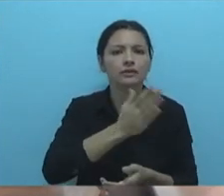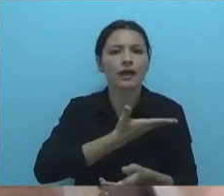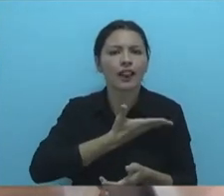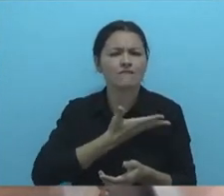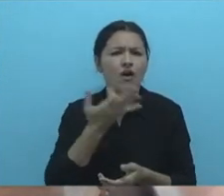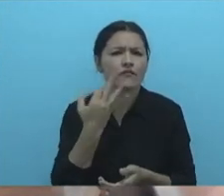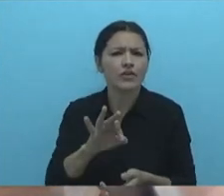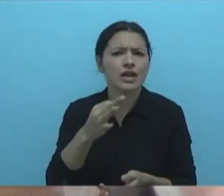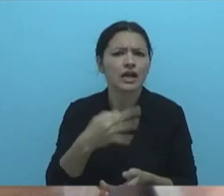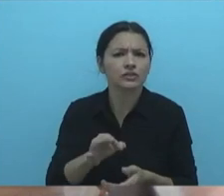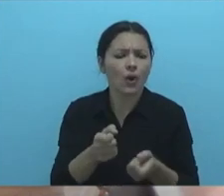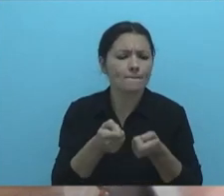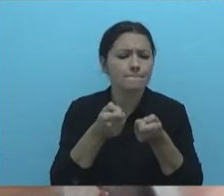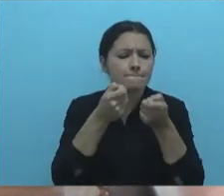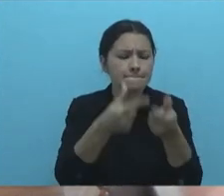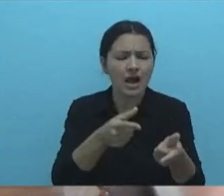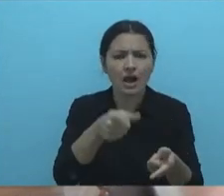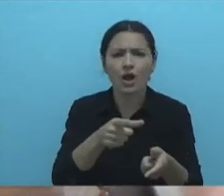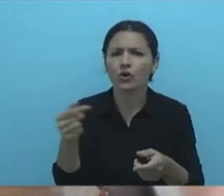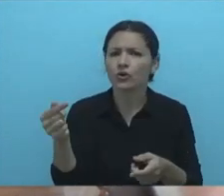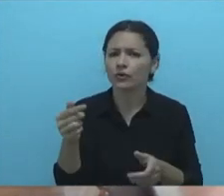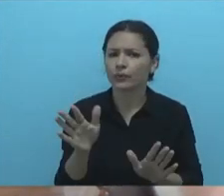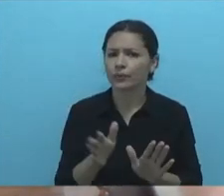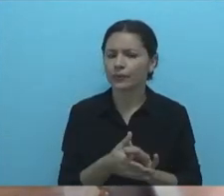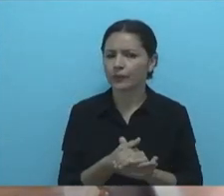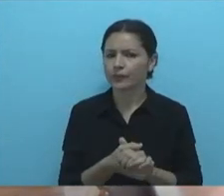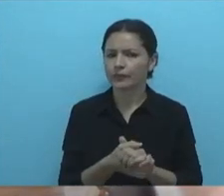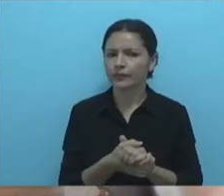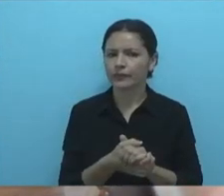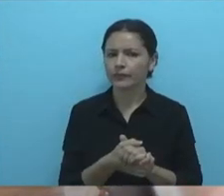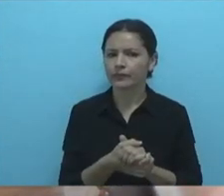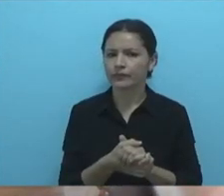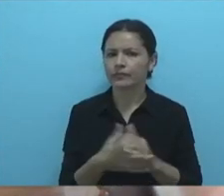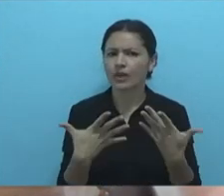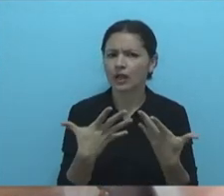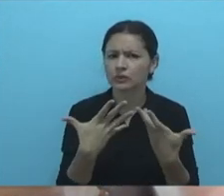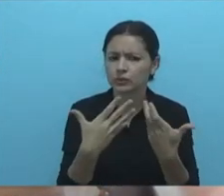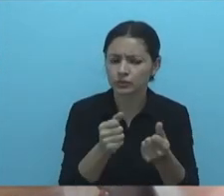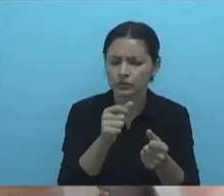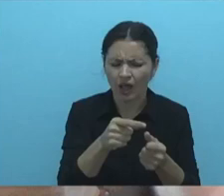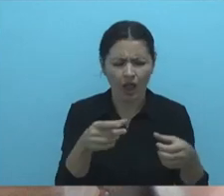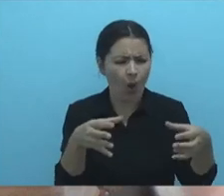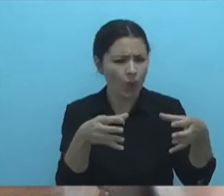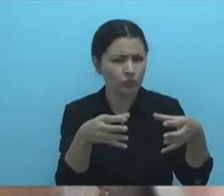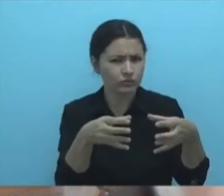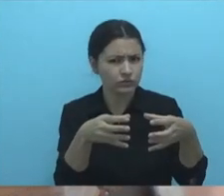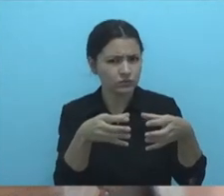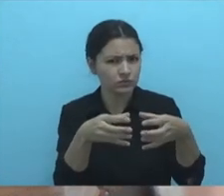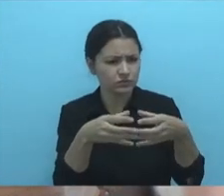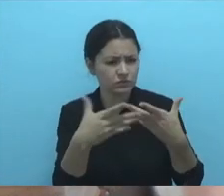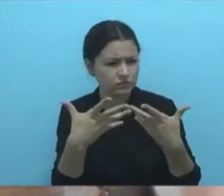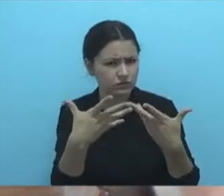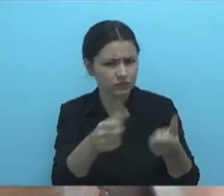este atropello aún en democracia no era un atropello clandestino era un atropello